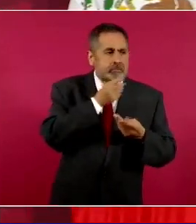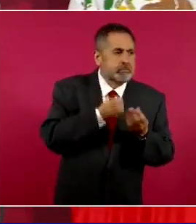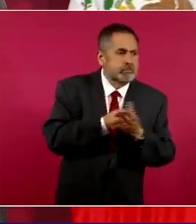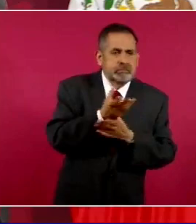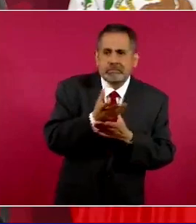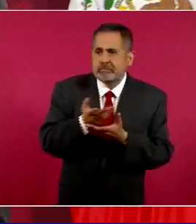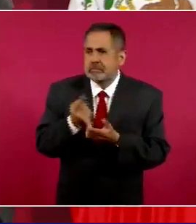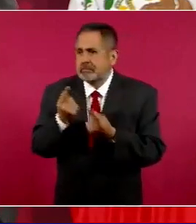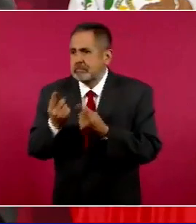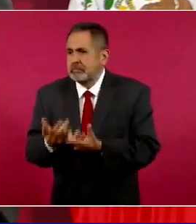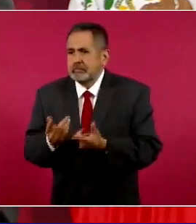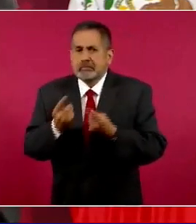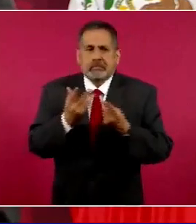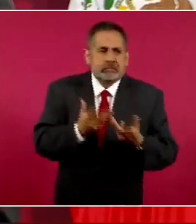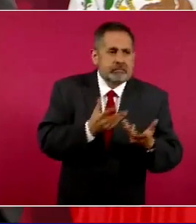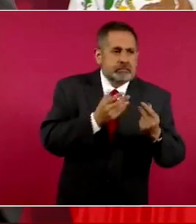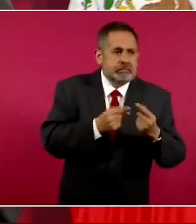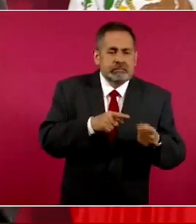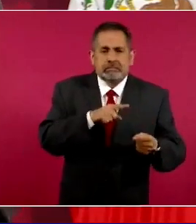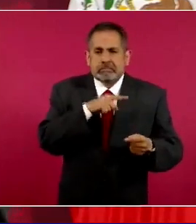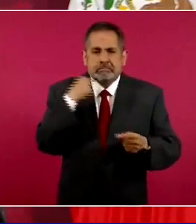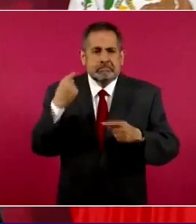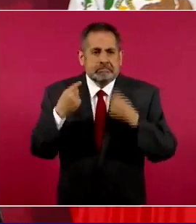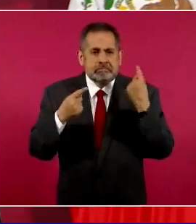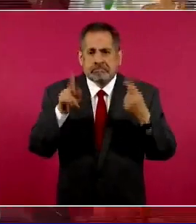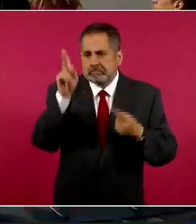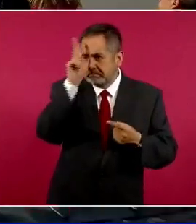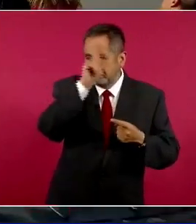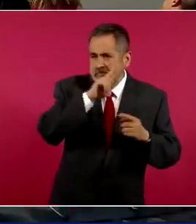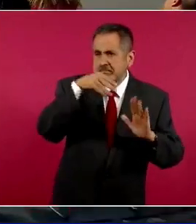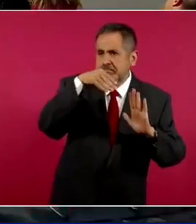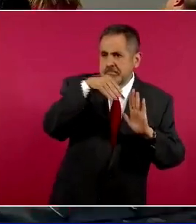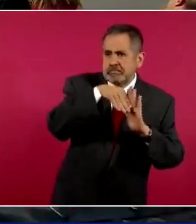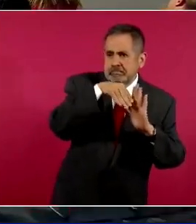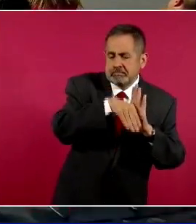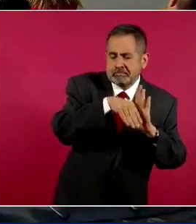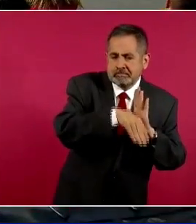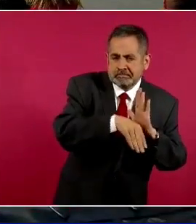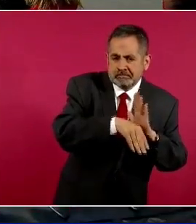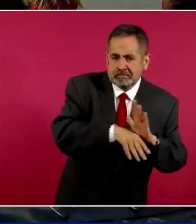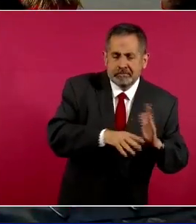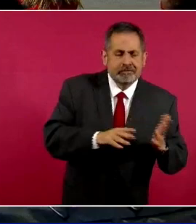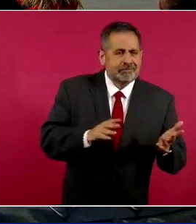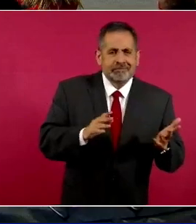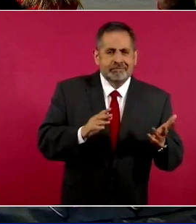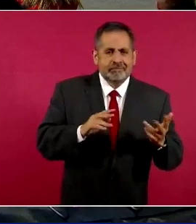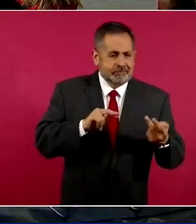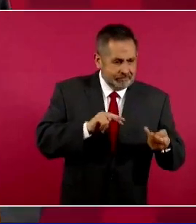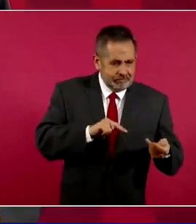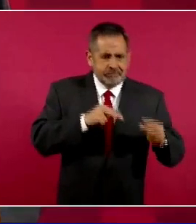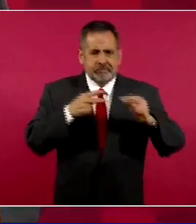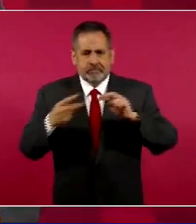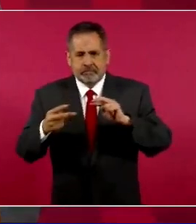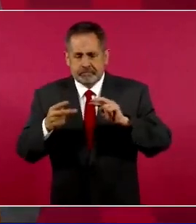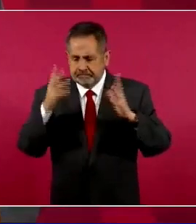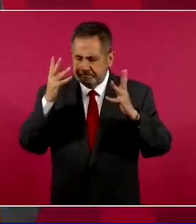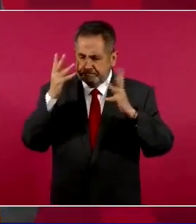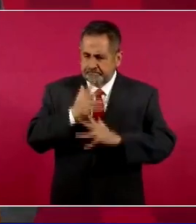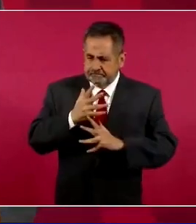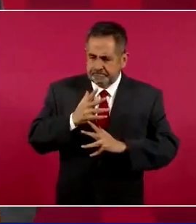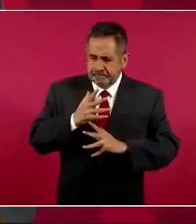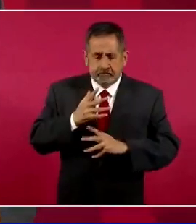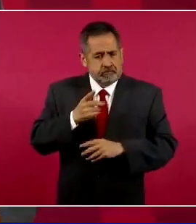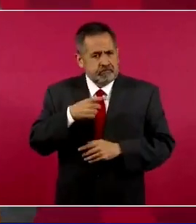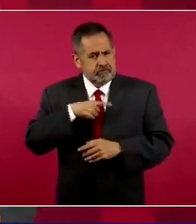que sigue con lo mismo y se sigue hundiendo. En vez de rectificar, es de